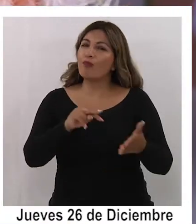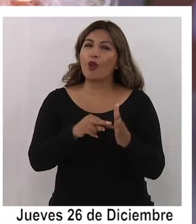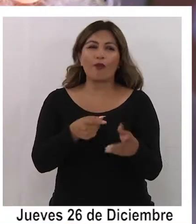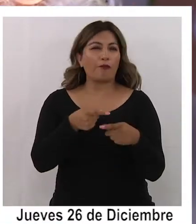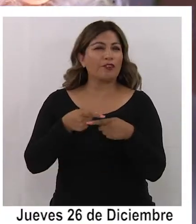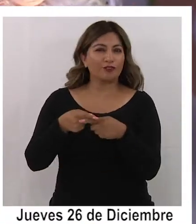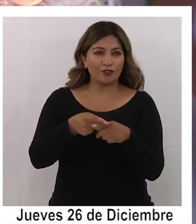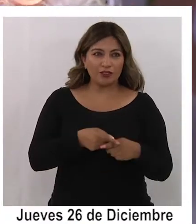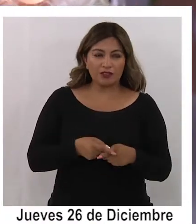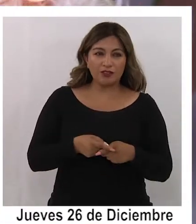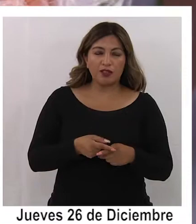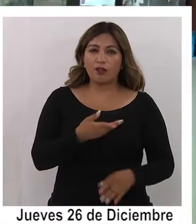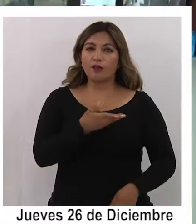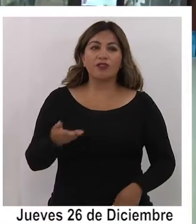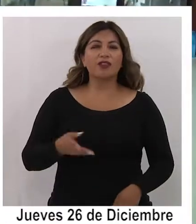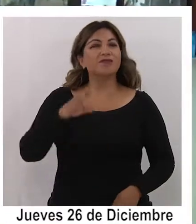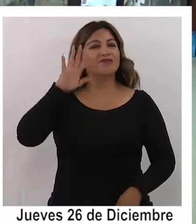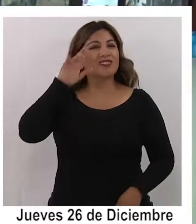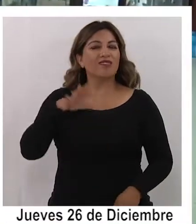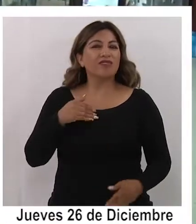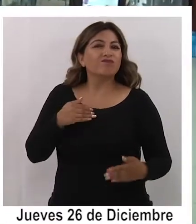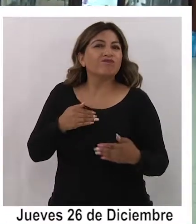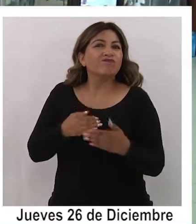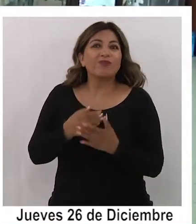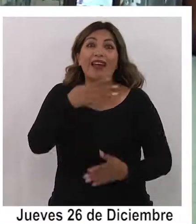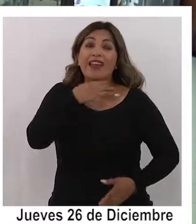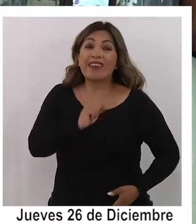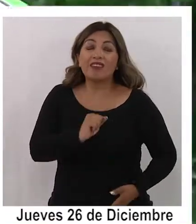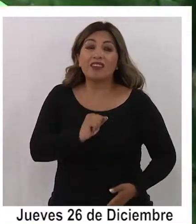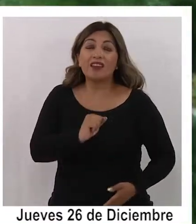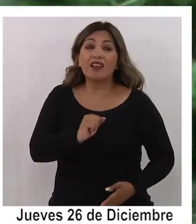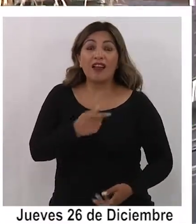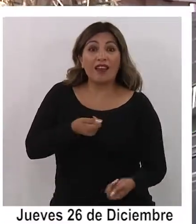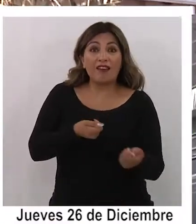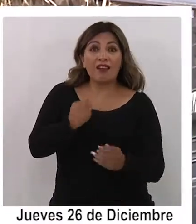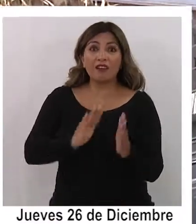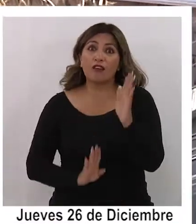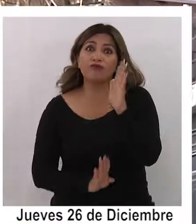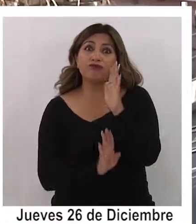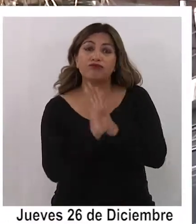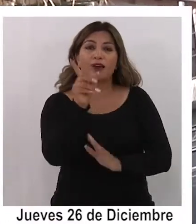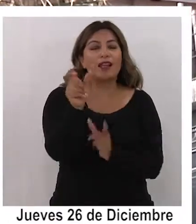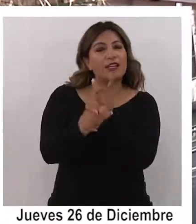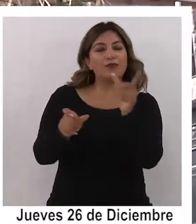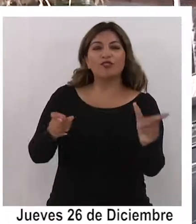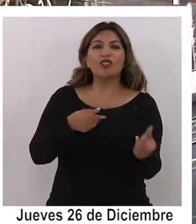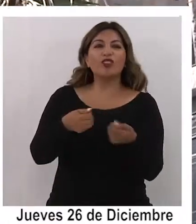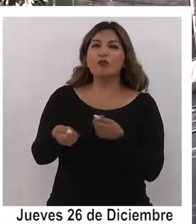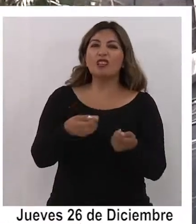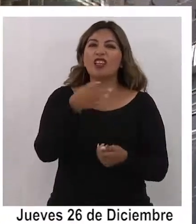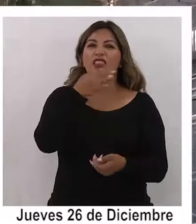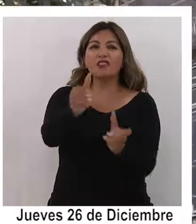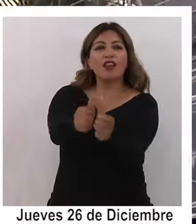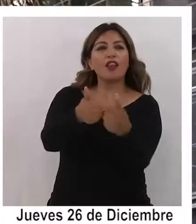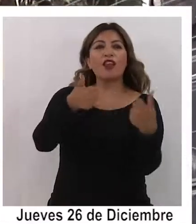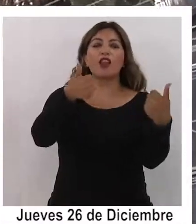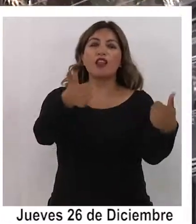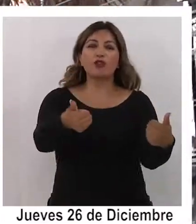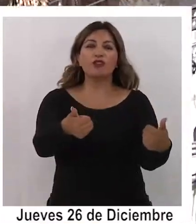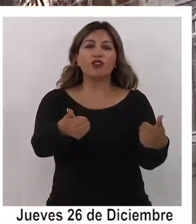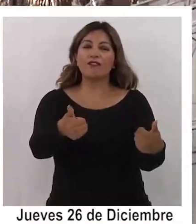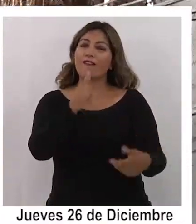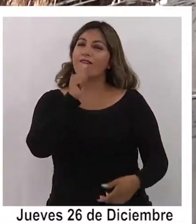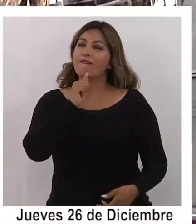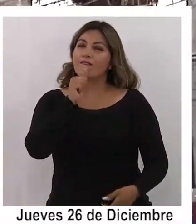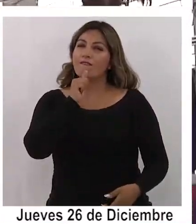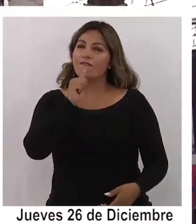estallido social. Si bien más cercano a la Navidad las ventas repuntaron, los comerciantes acusan a las autoridades de ser